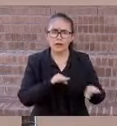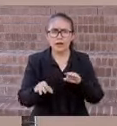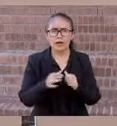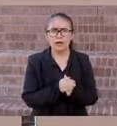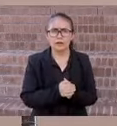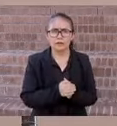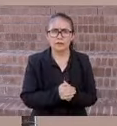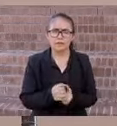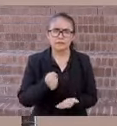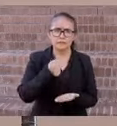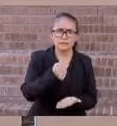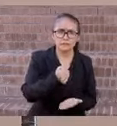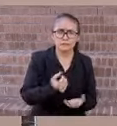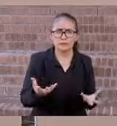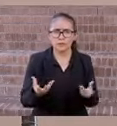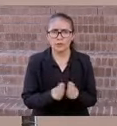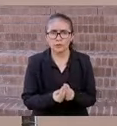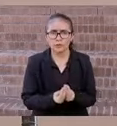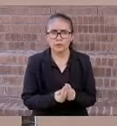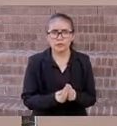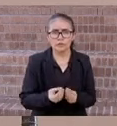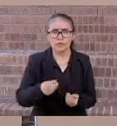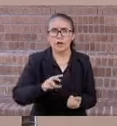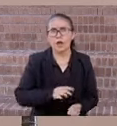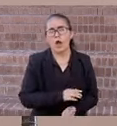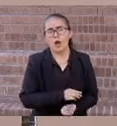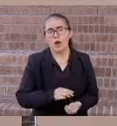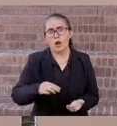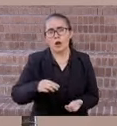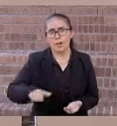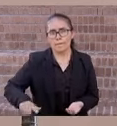recursos con gobiernos municipales